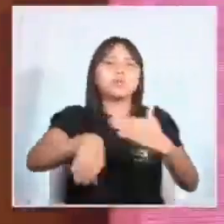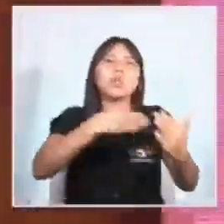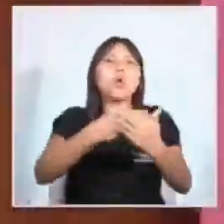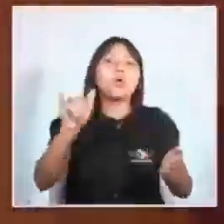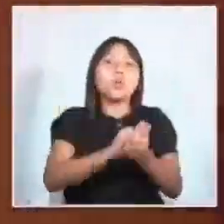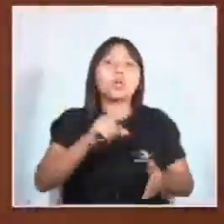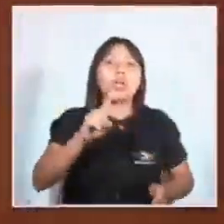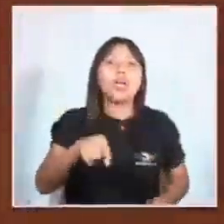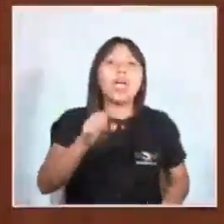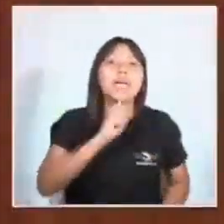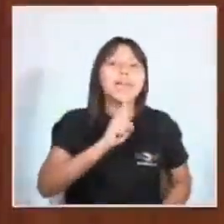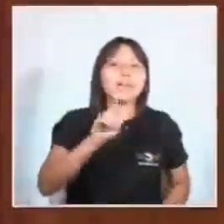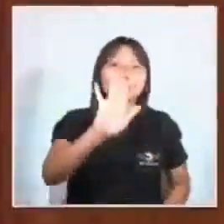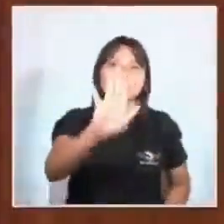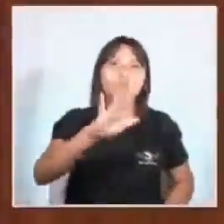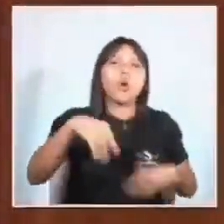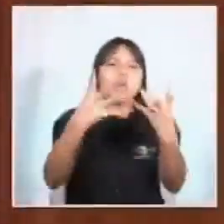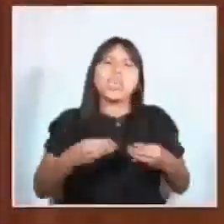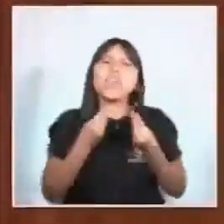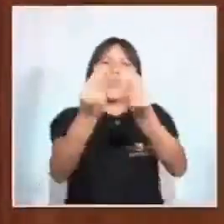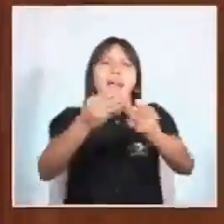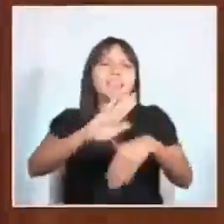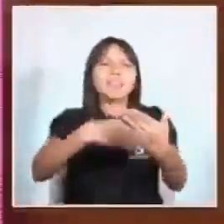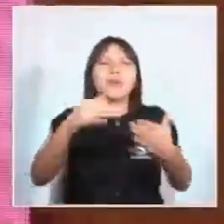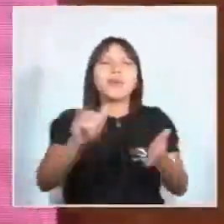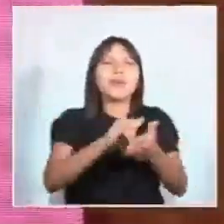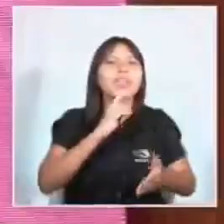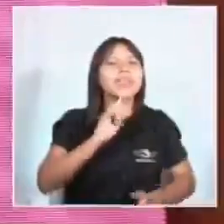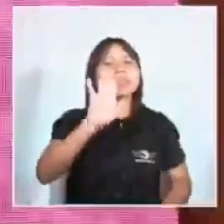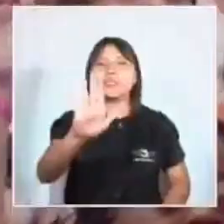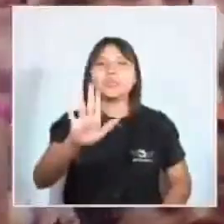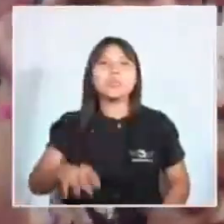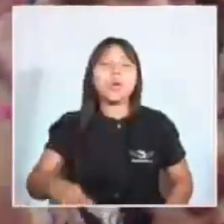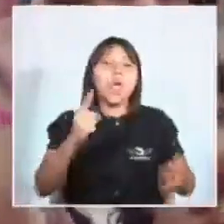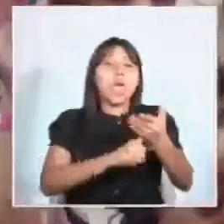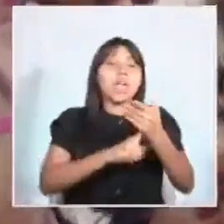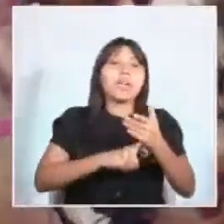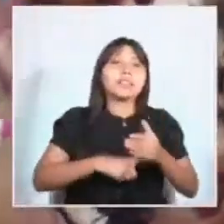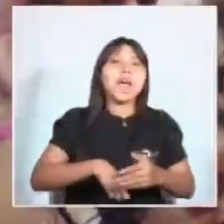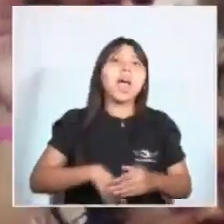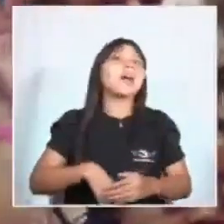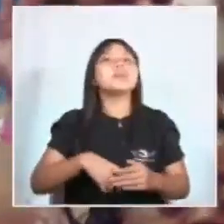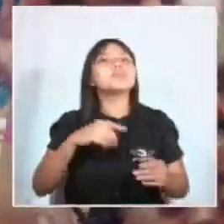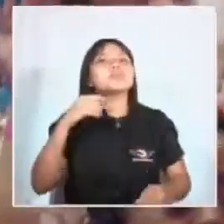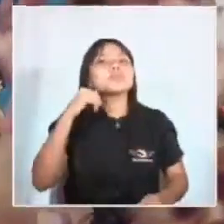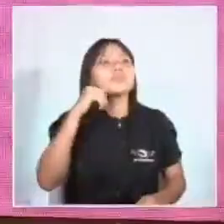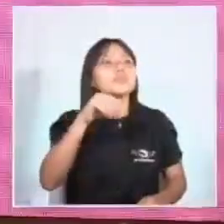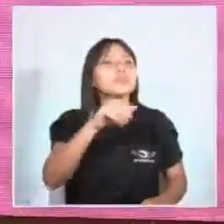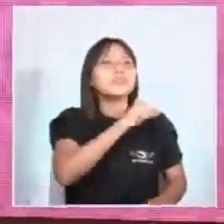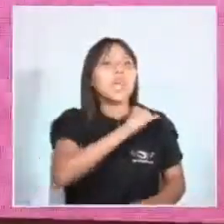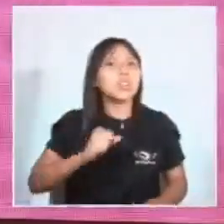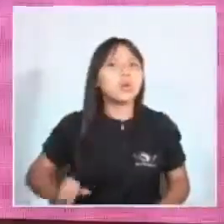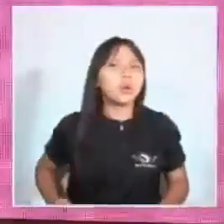lo que es tuyo. Quiero entregarte todo lo que es tuyo. Esa señora, la de vestido blanco